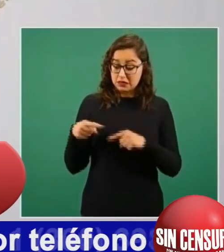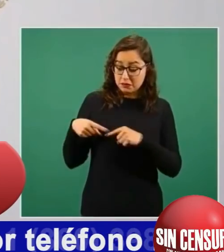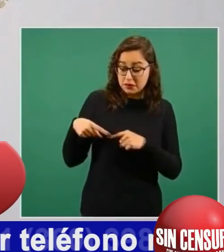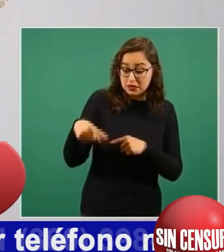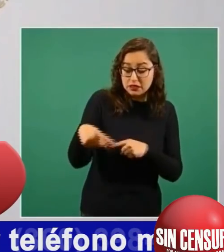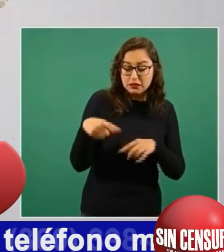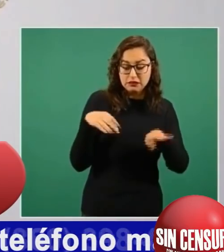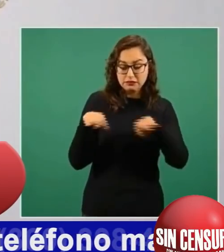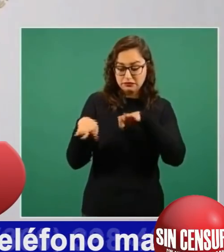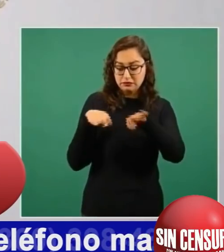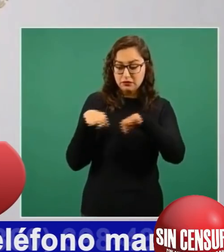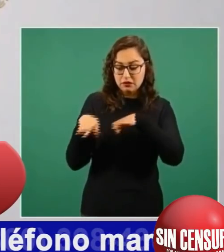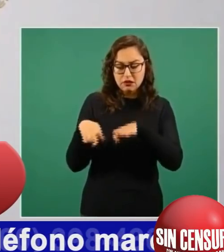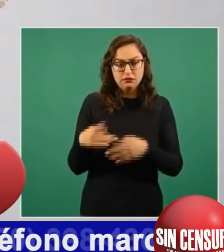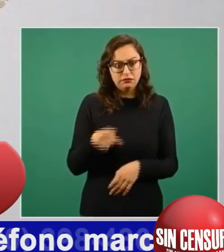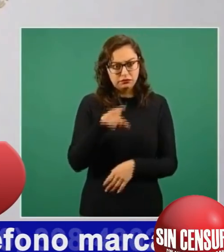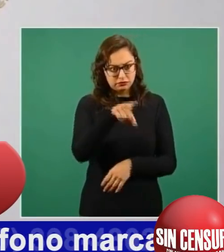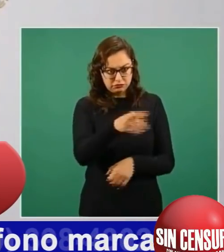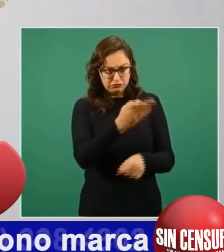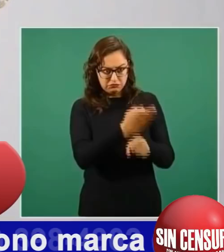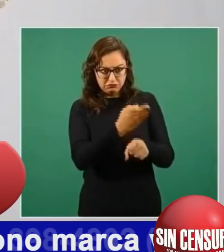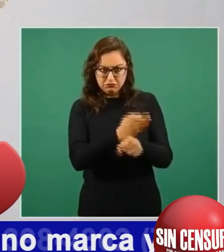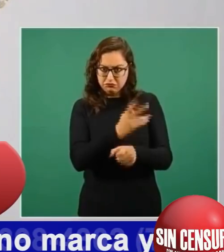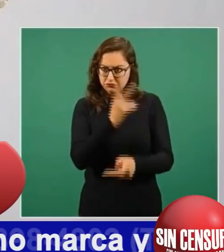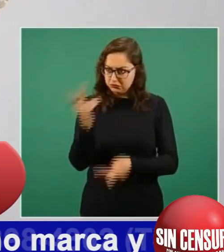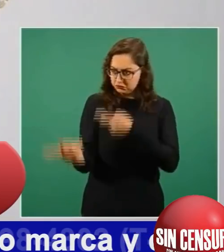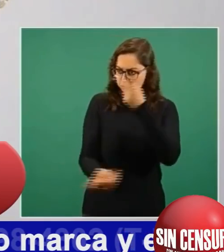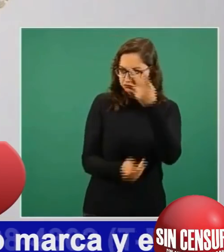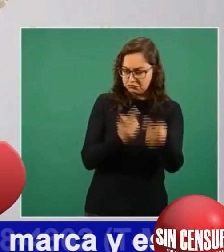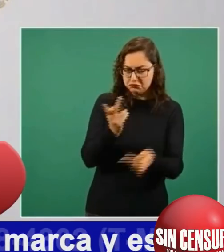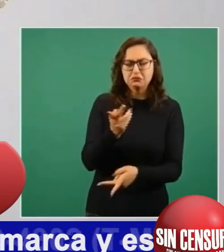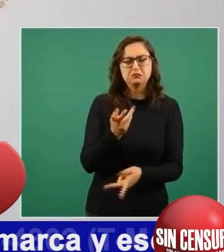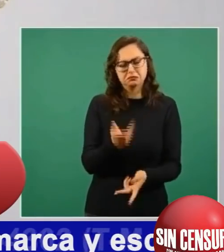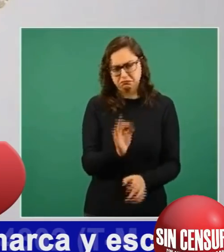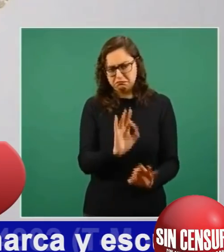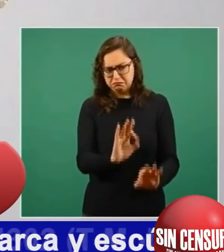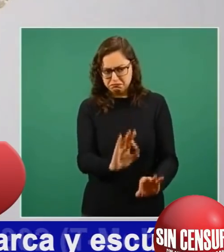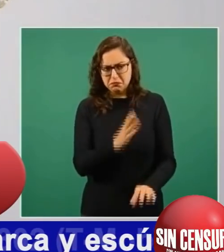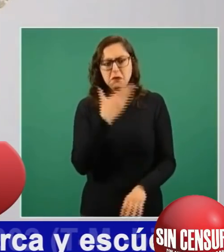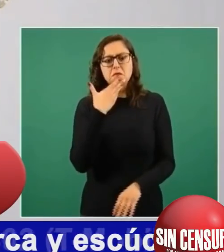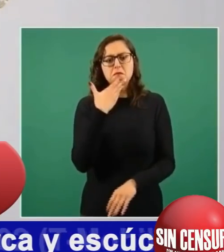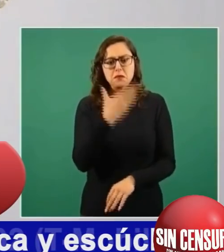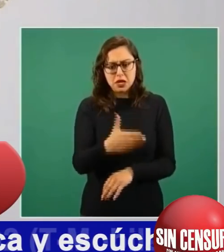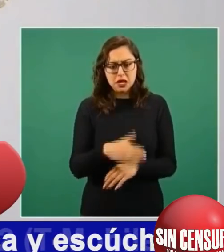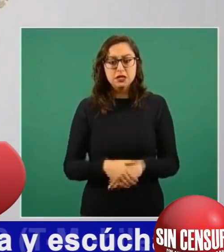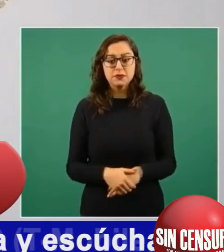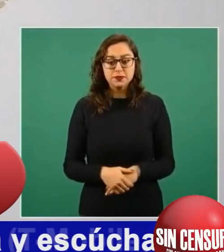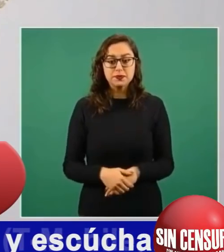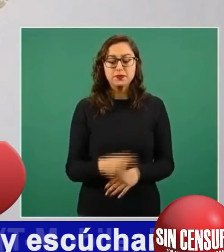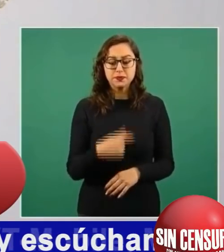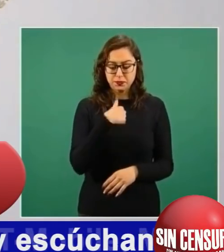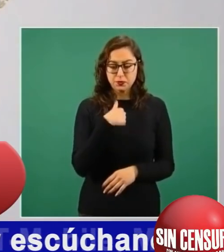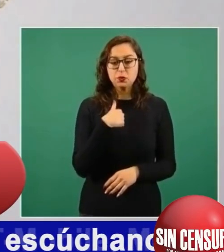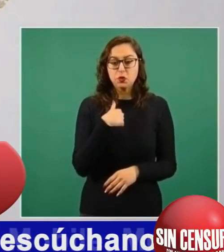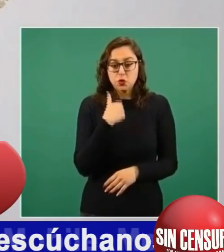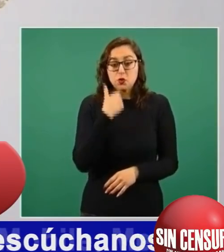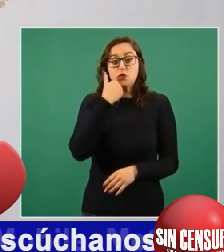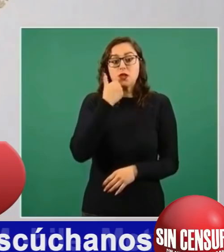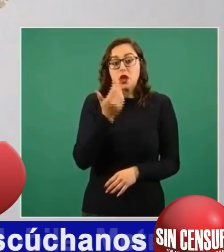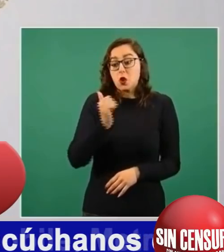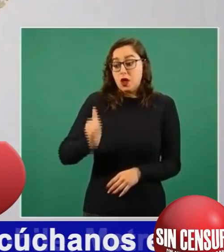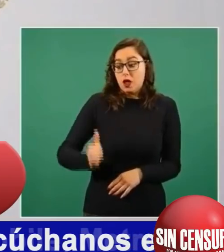migración, porque tenía yo mucho interés en enviar este mensaje a los hermanos migrantes